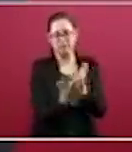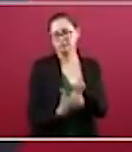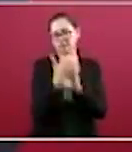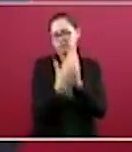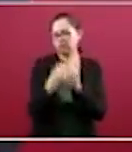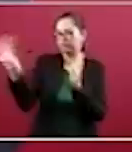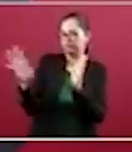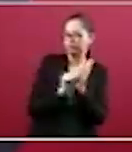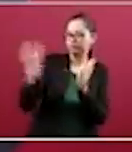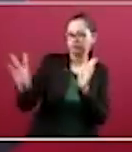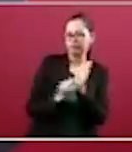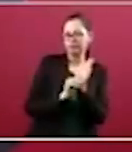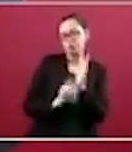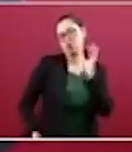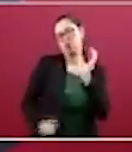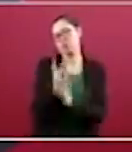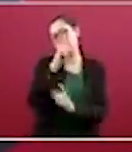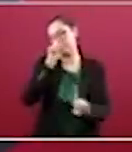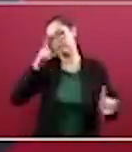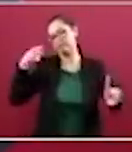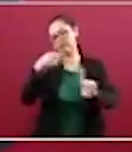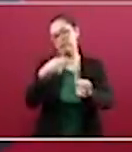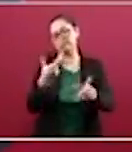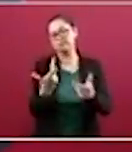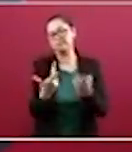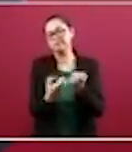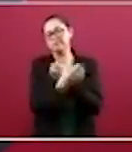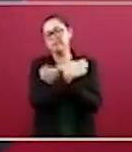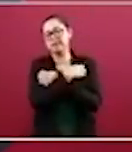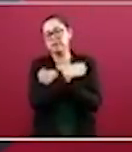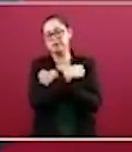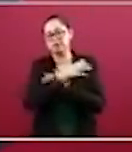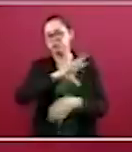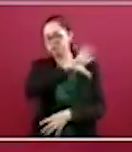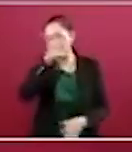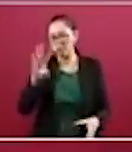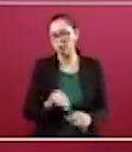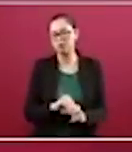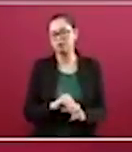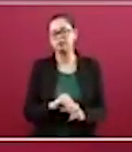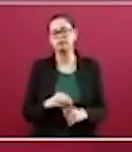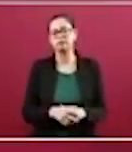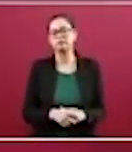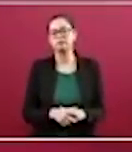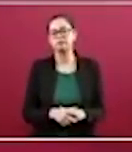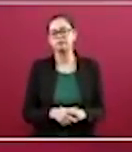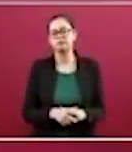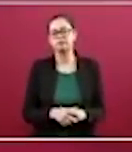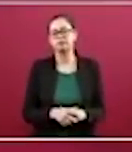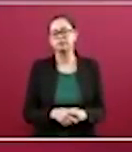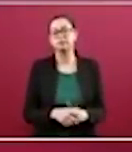en las materias en que se le dé un nuevo enfoque con esta educación que queremos integral, y en